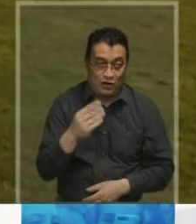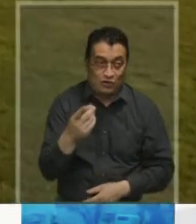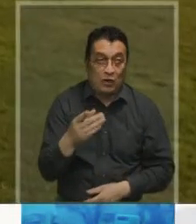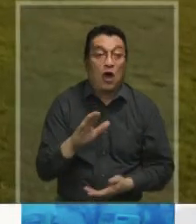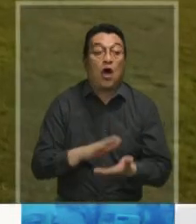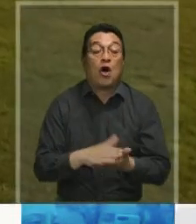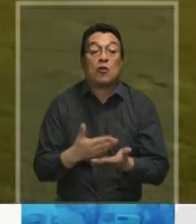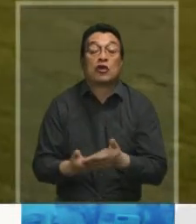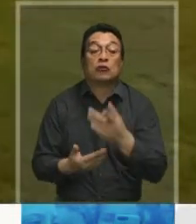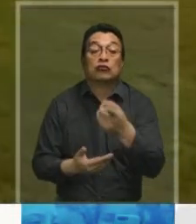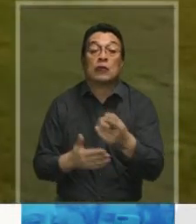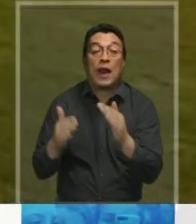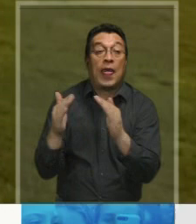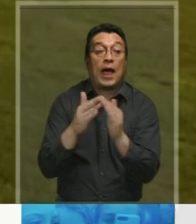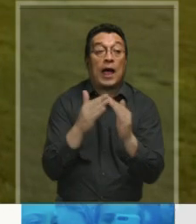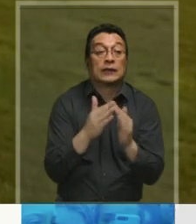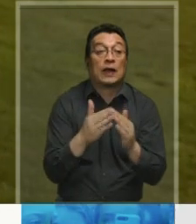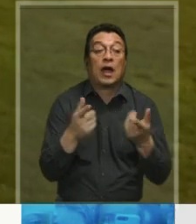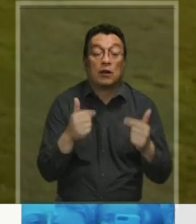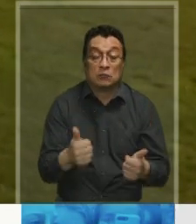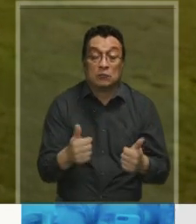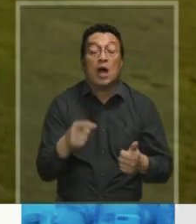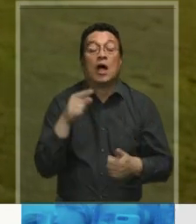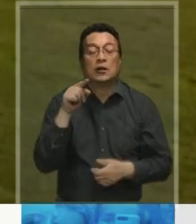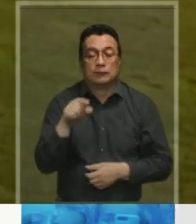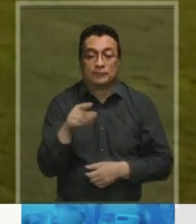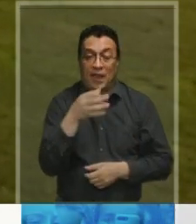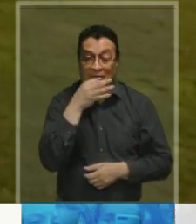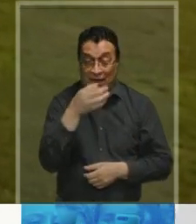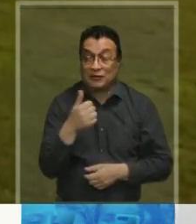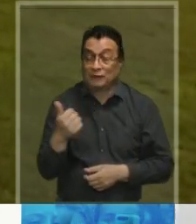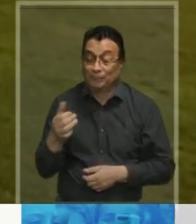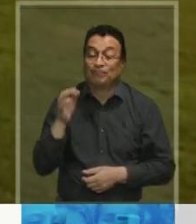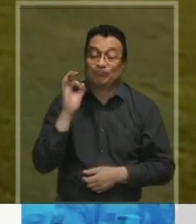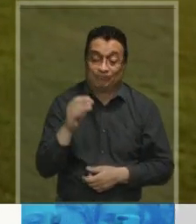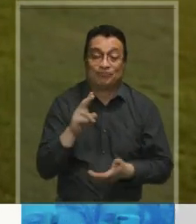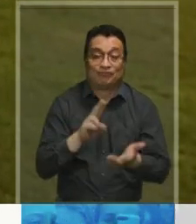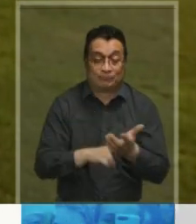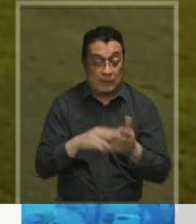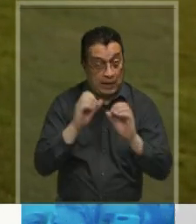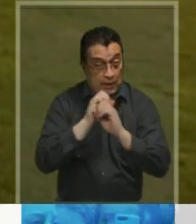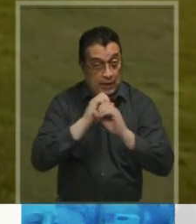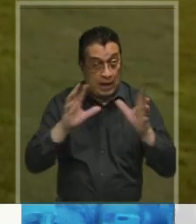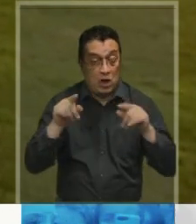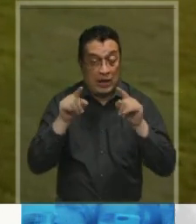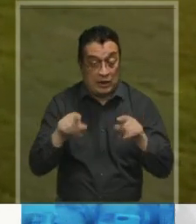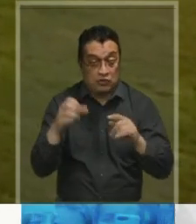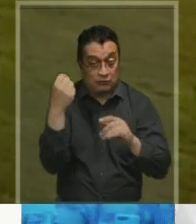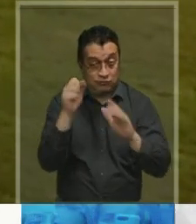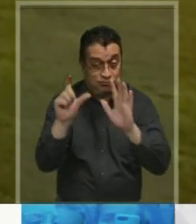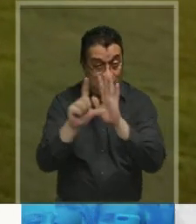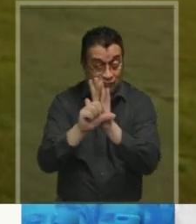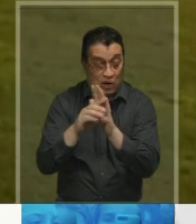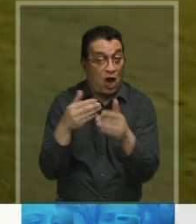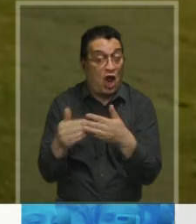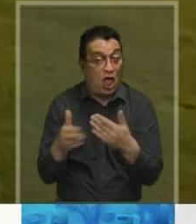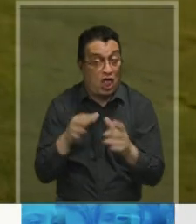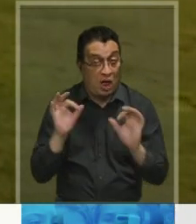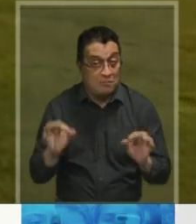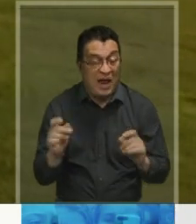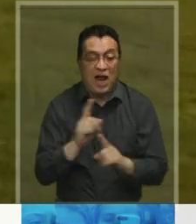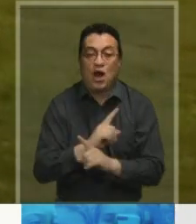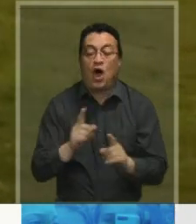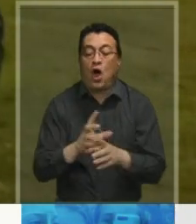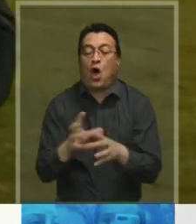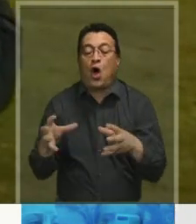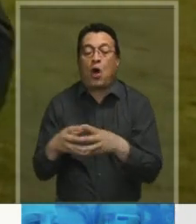vas en su casa? Buenas noches. Con respecto a lo que dice Ramón, una cosa sí tiene que quedar clara. Esto no es delincuencia común. No estamos hablando de un